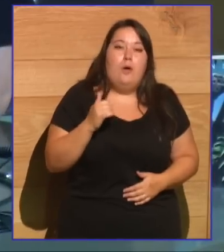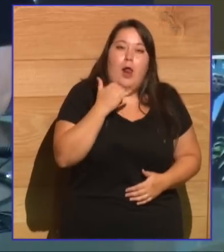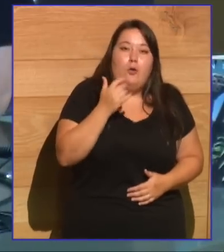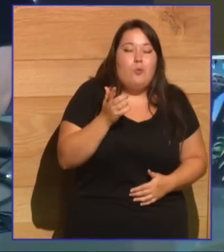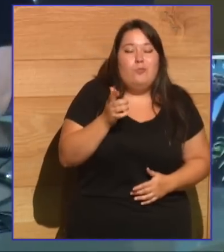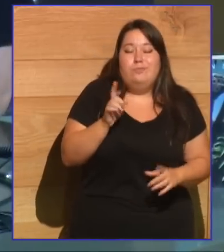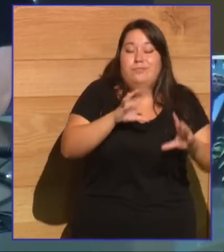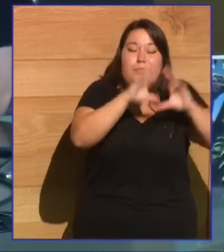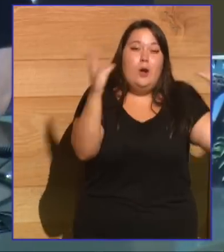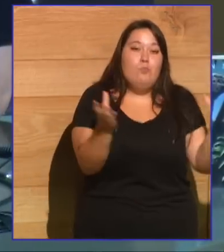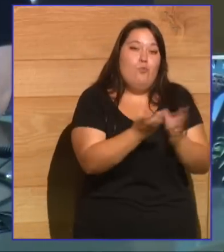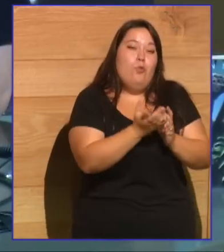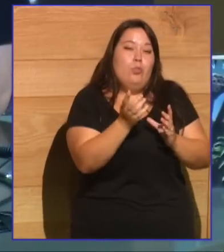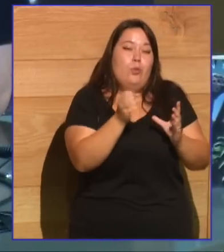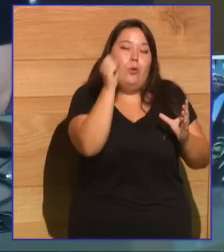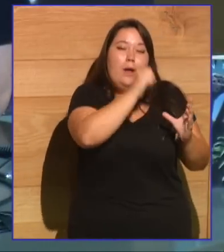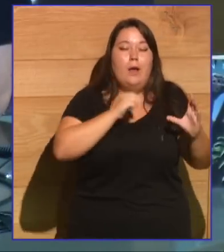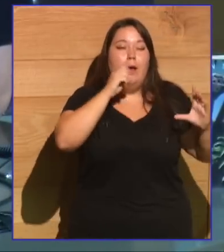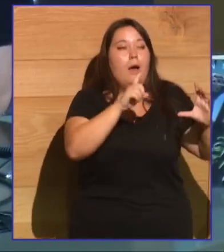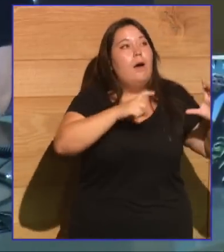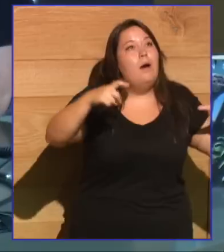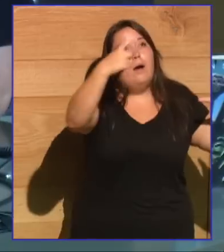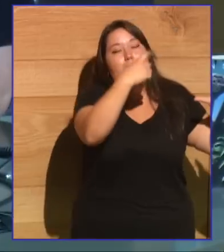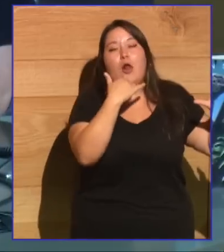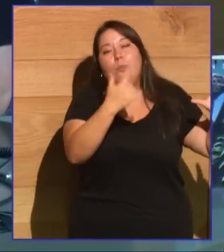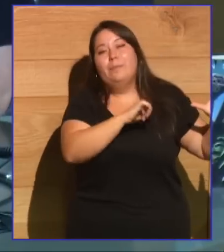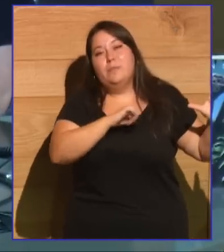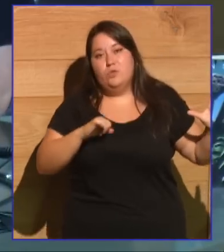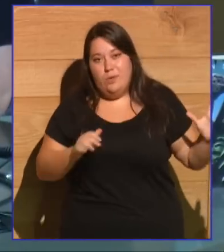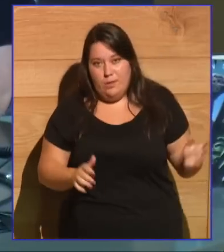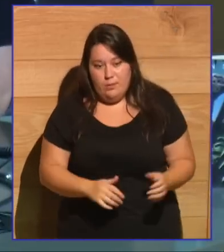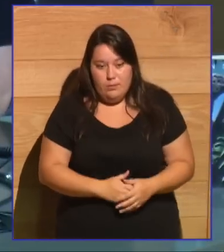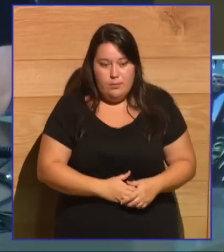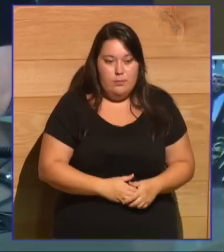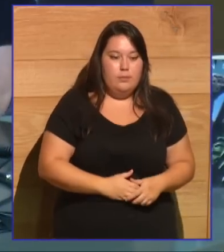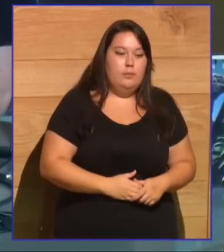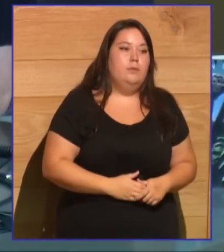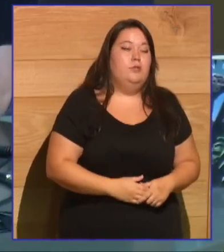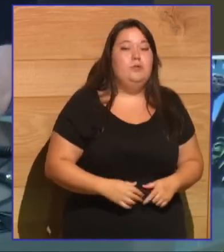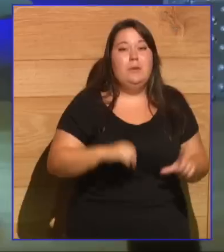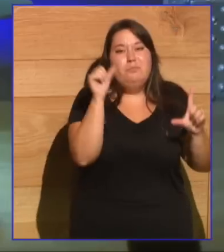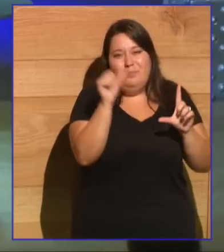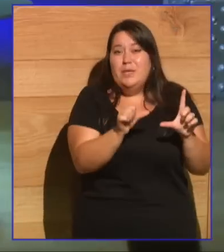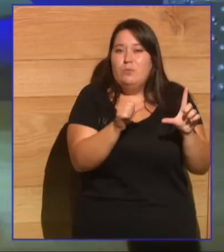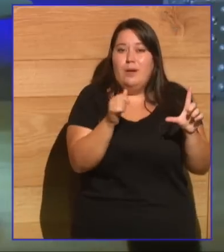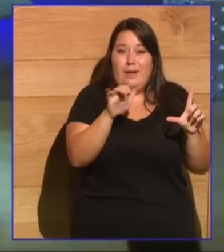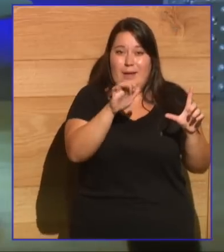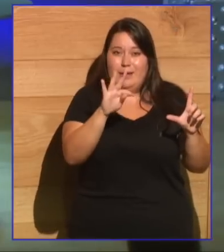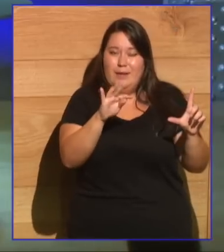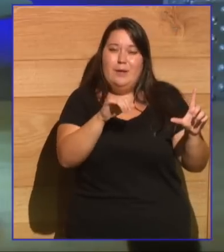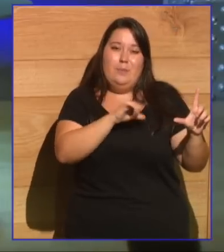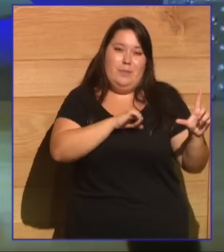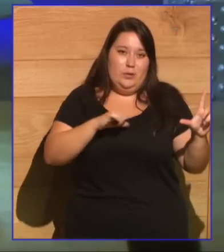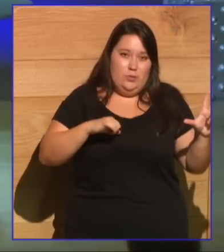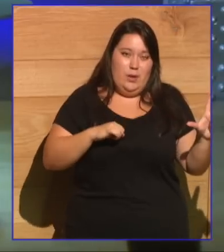un tren o tienes un duro lo es hemos determinado sentido se creará una vibra muy personal encuentros en la tercera fase